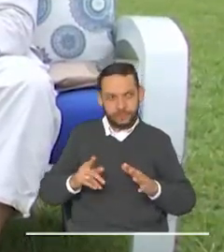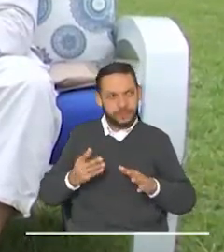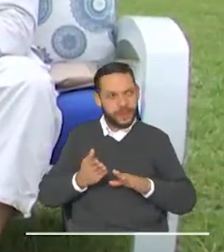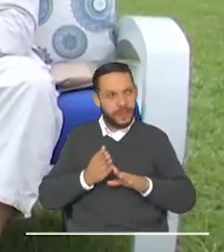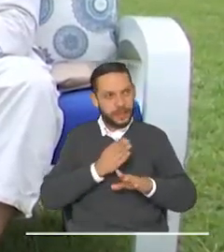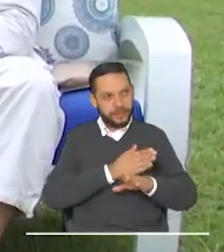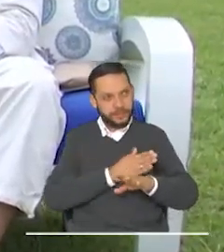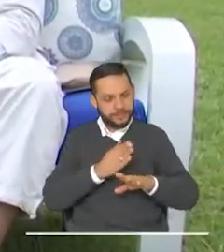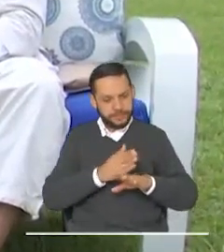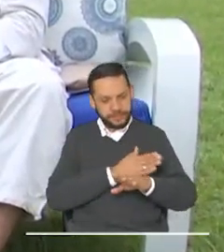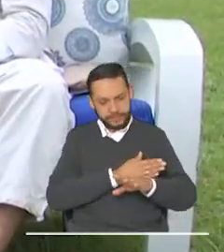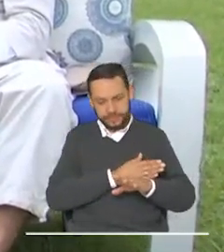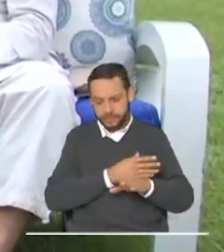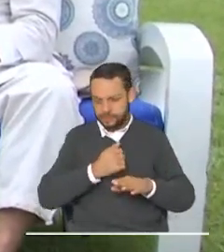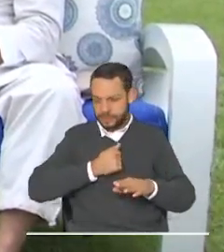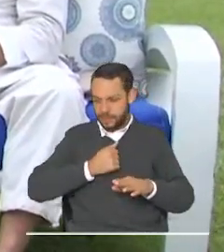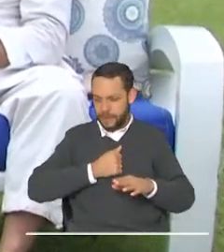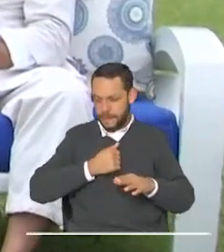yo